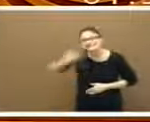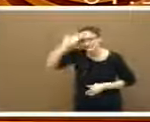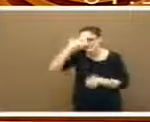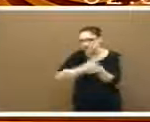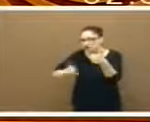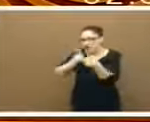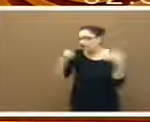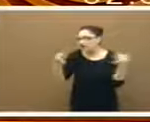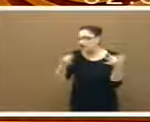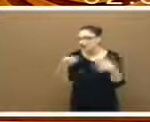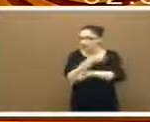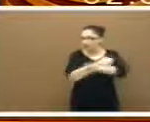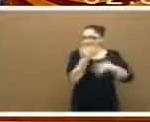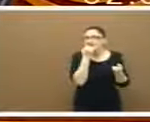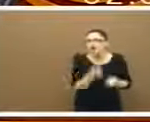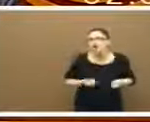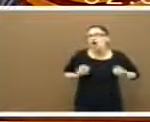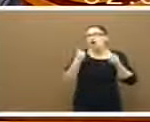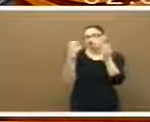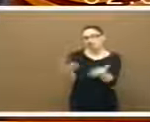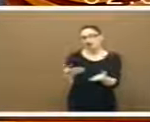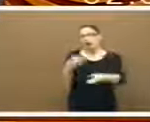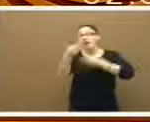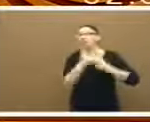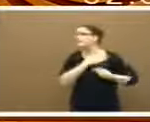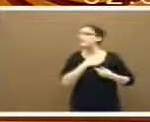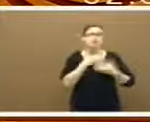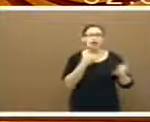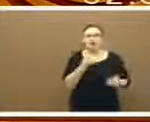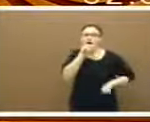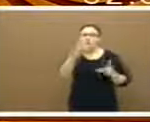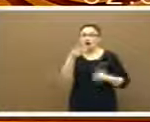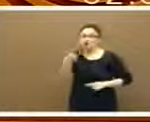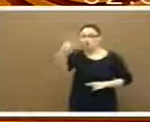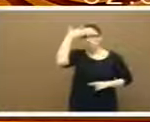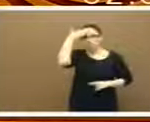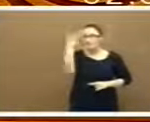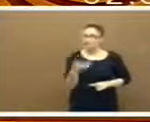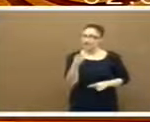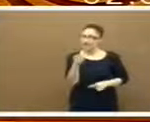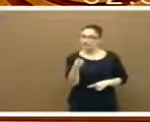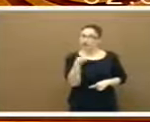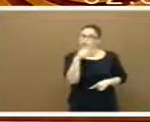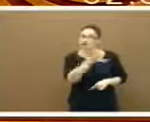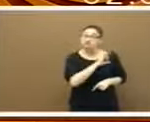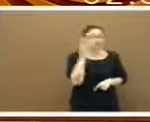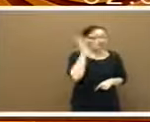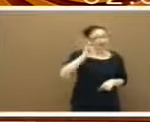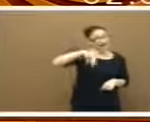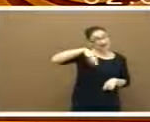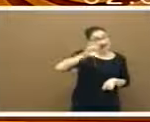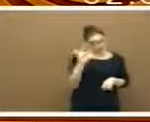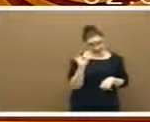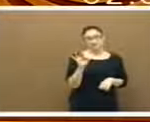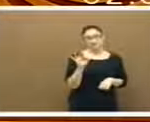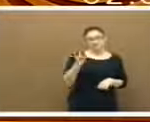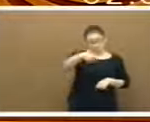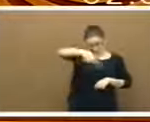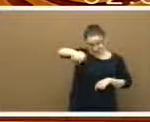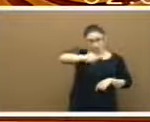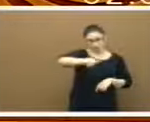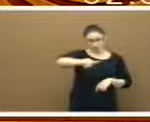a la ciudadanía qué es lo que de verdad se quiere hacer. Y en ese sentido, doña Inés, en ese sentido, ustedes